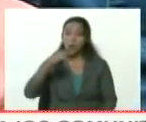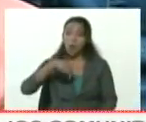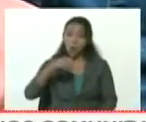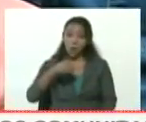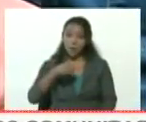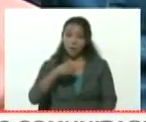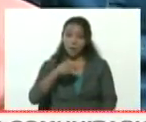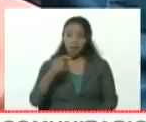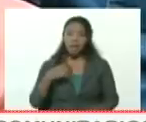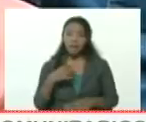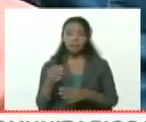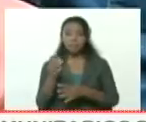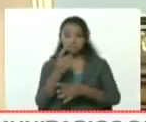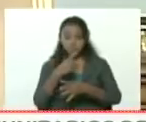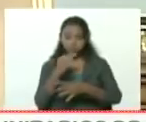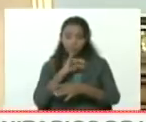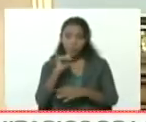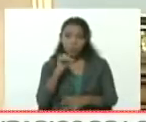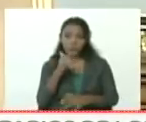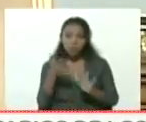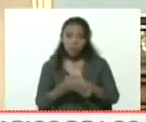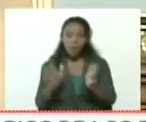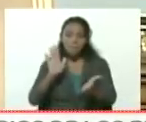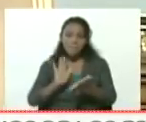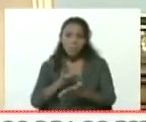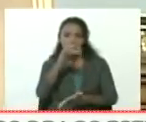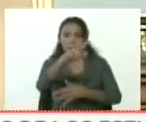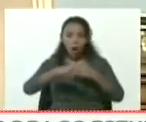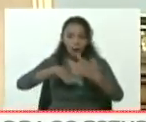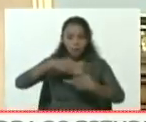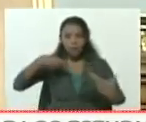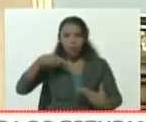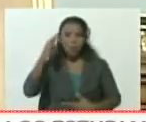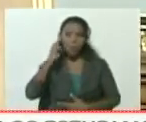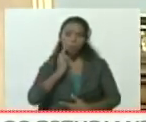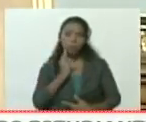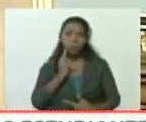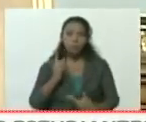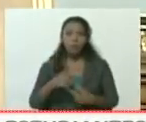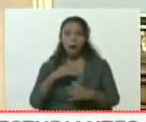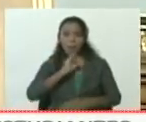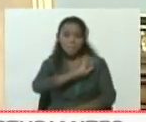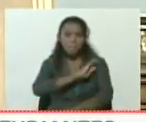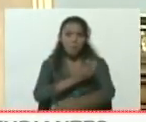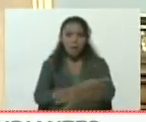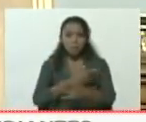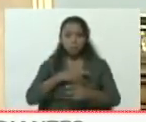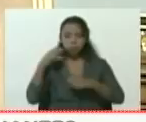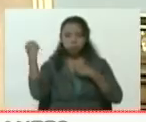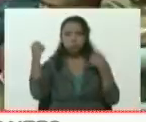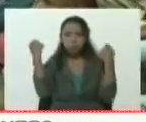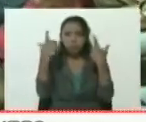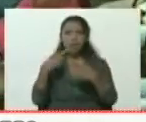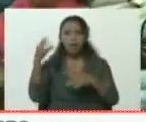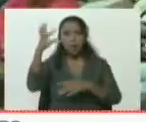ver y definir, que ha impulsado nuestra Revolución Bolivariana como el poder popular, los consejos